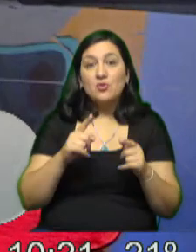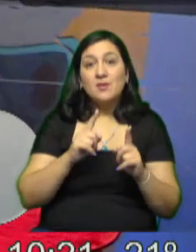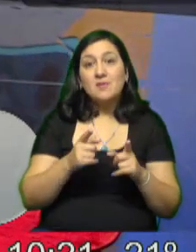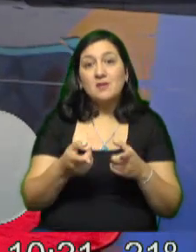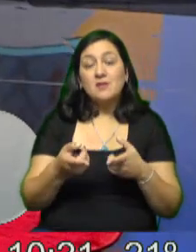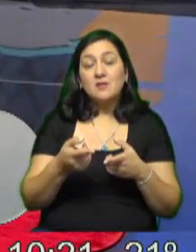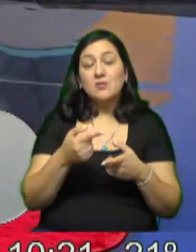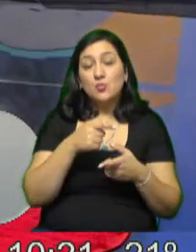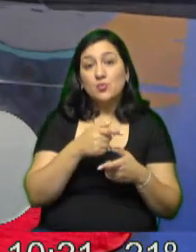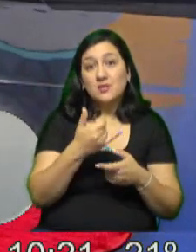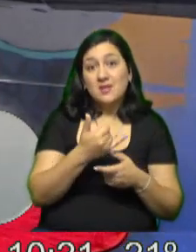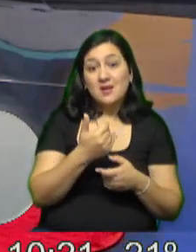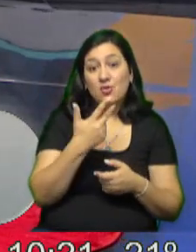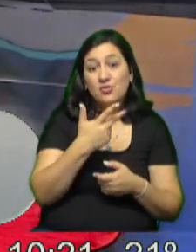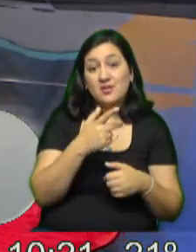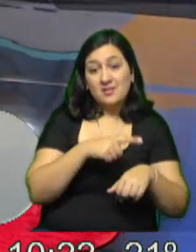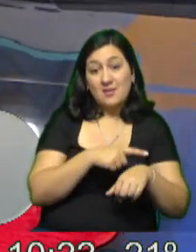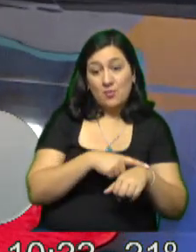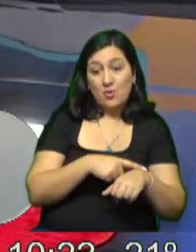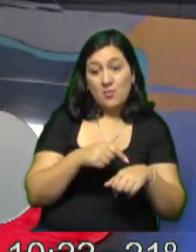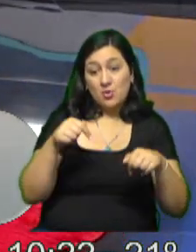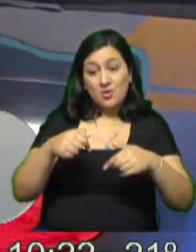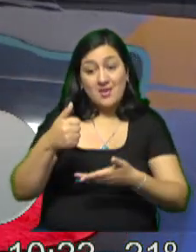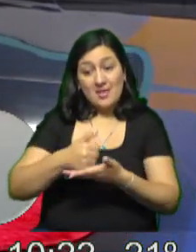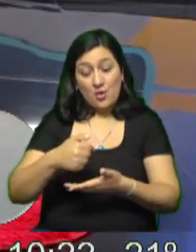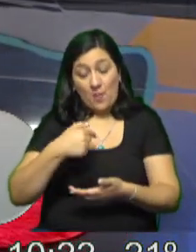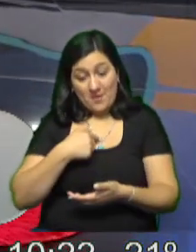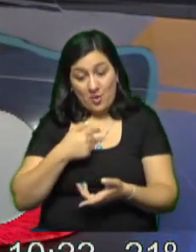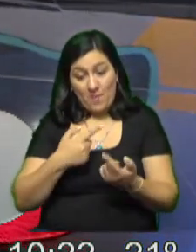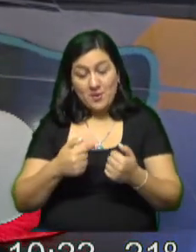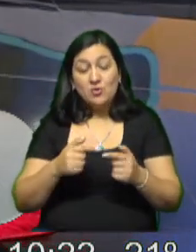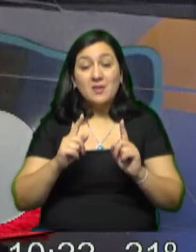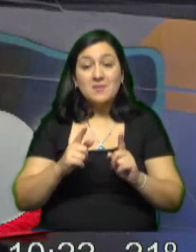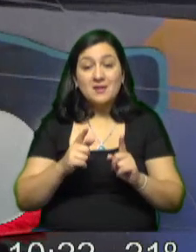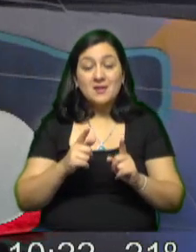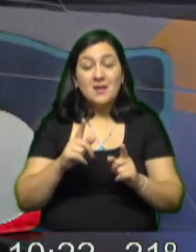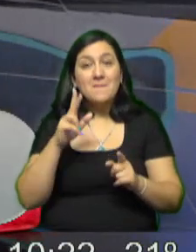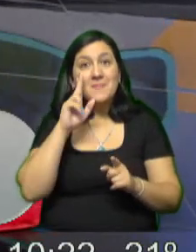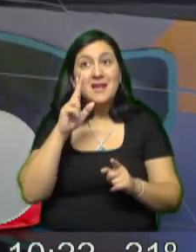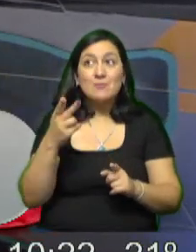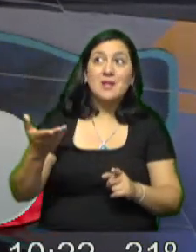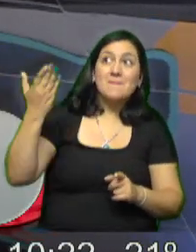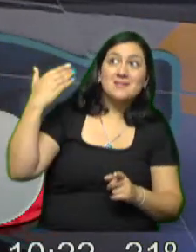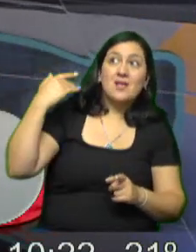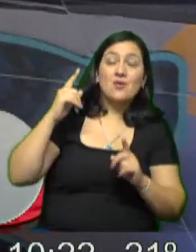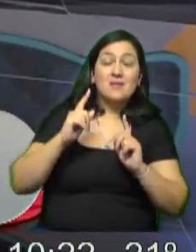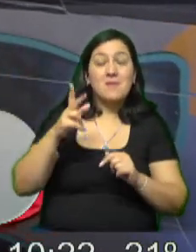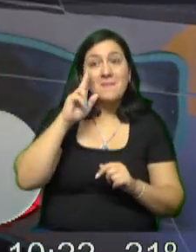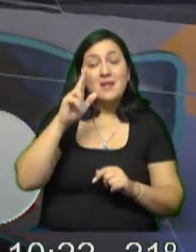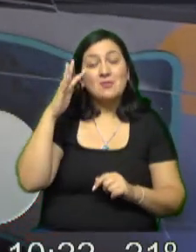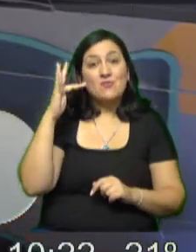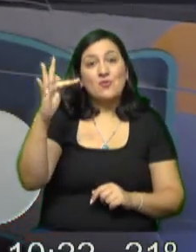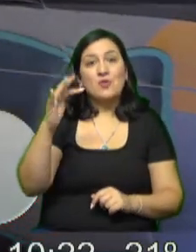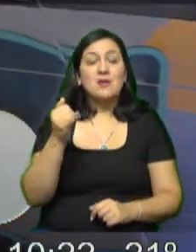los tres tiempos, porque vos estás hoy acá conmigo, pero te estamos trayendo cosas del pasado, sí, y estamos mirando a futuro. Y así es la vida a